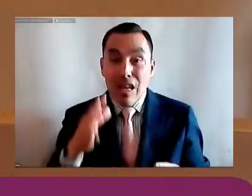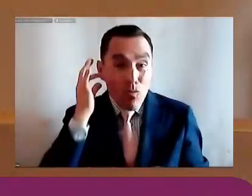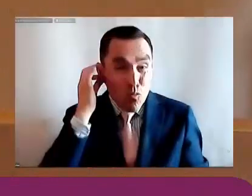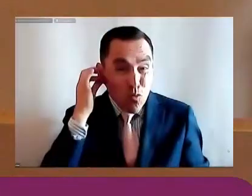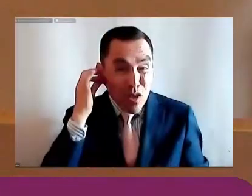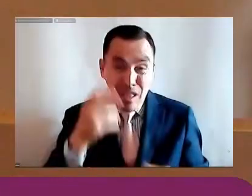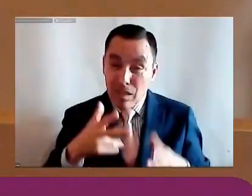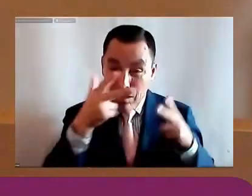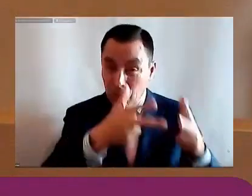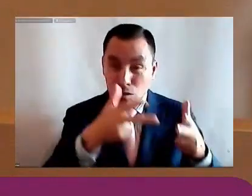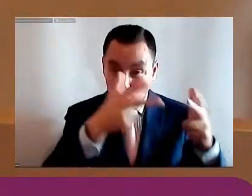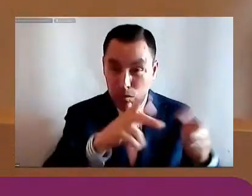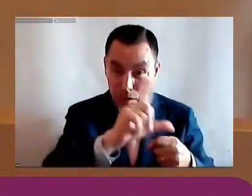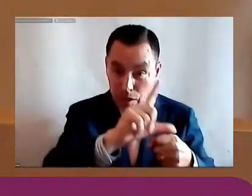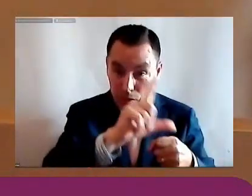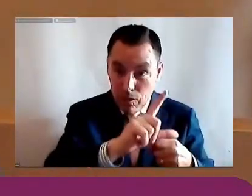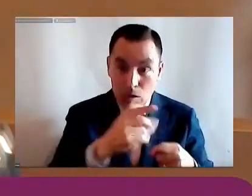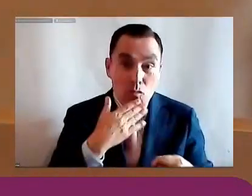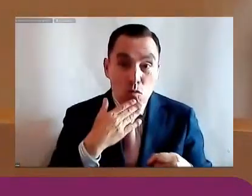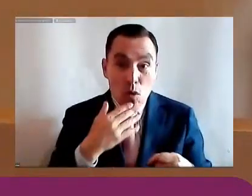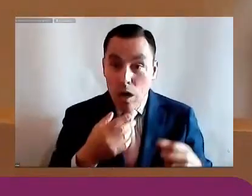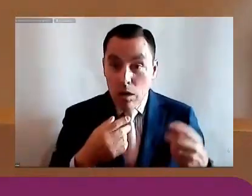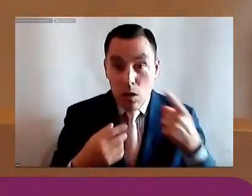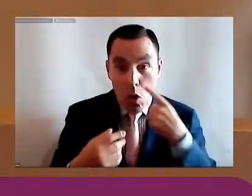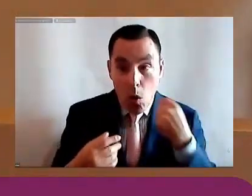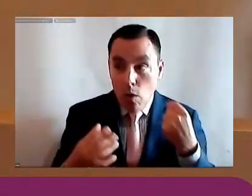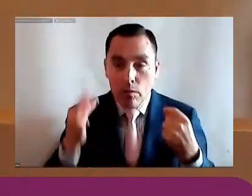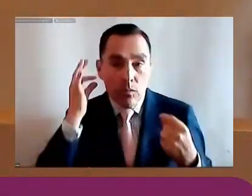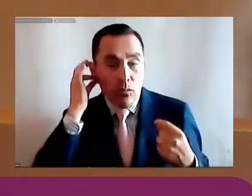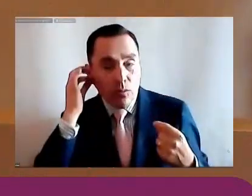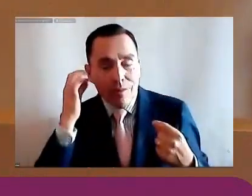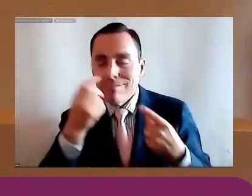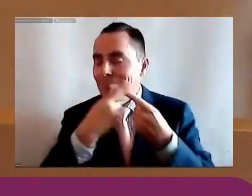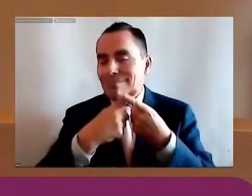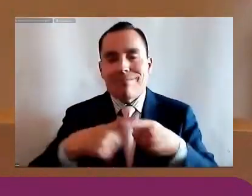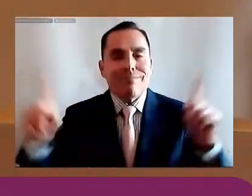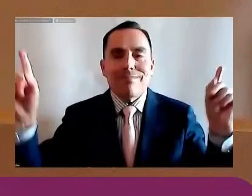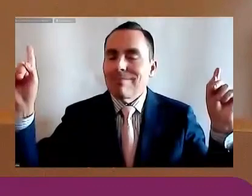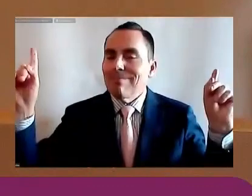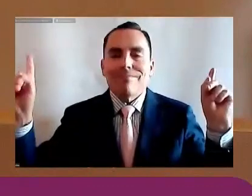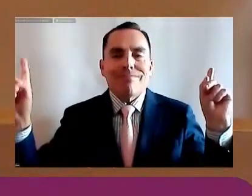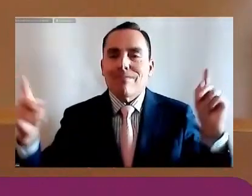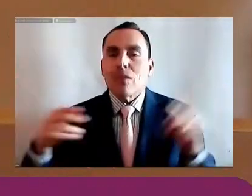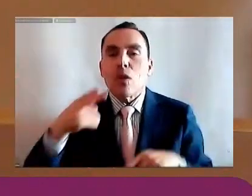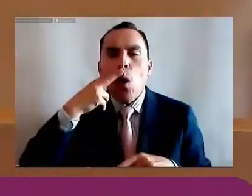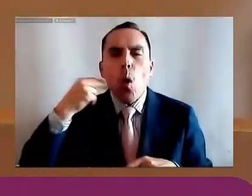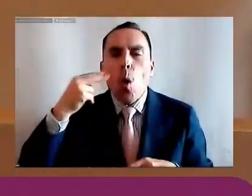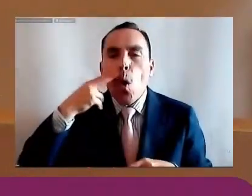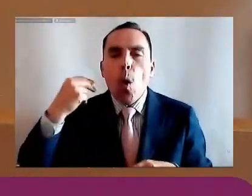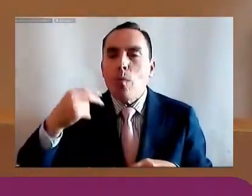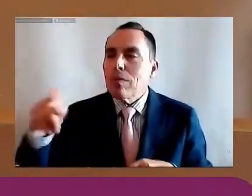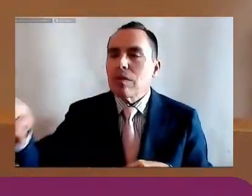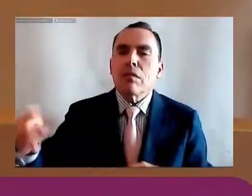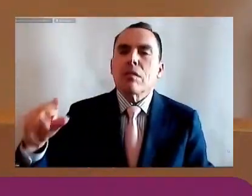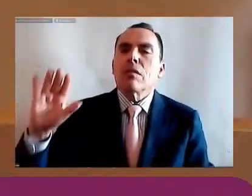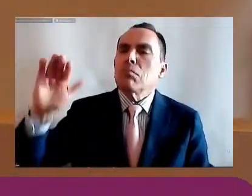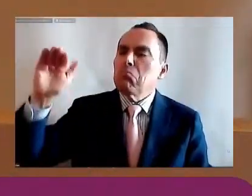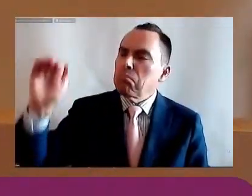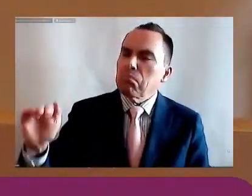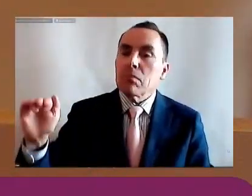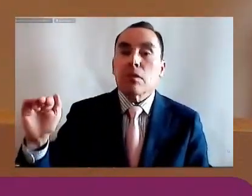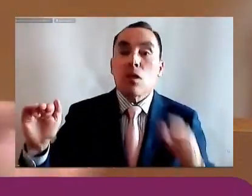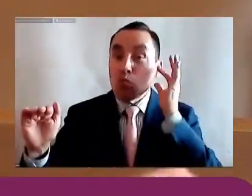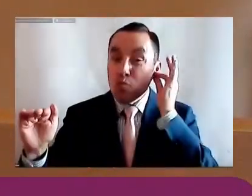hombre, sino que hay una mayor humillación para la mujer con elementos de tipo sexual o sexualizado cuando se la